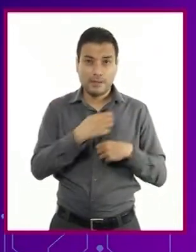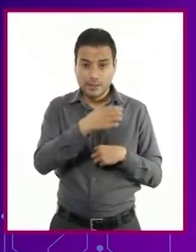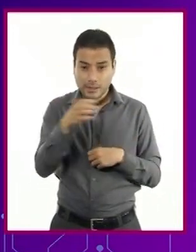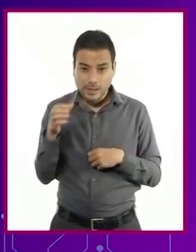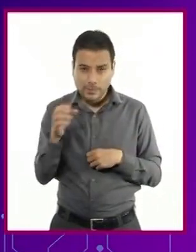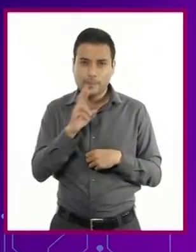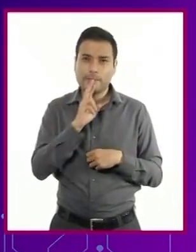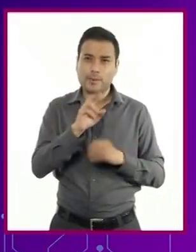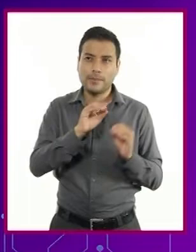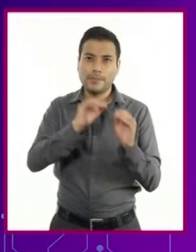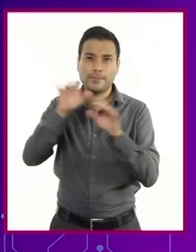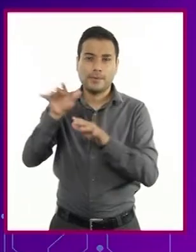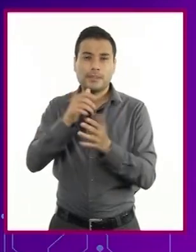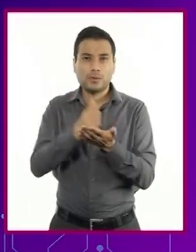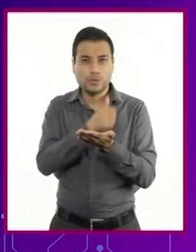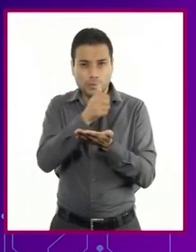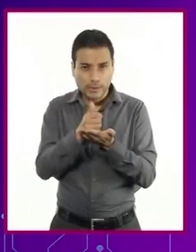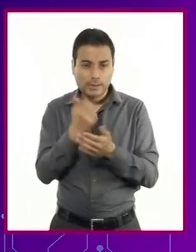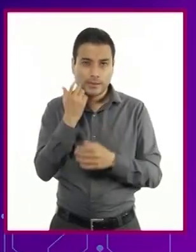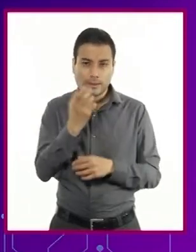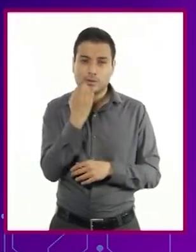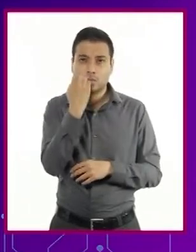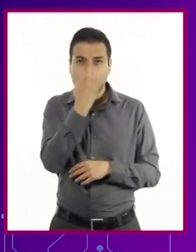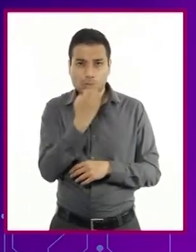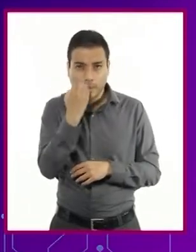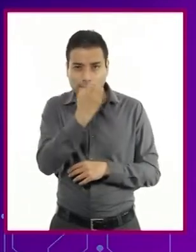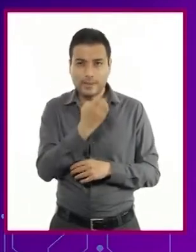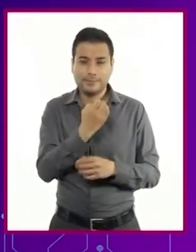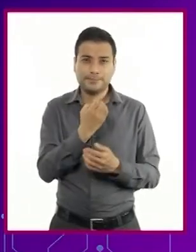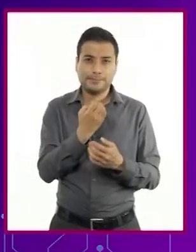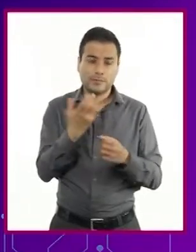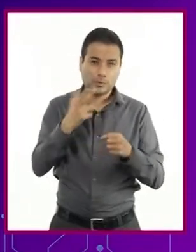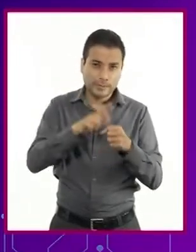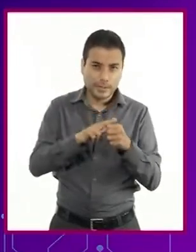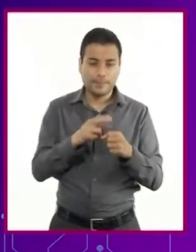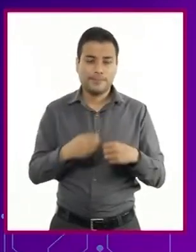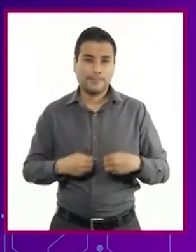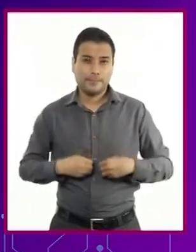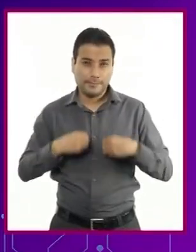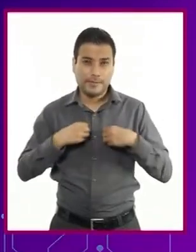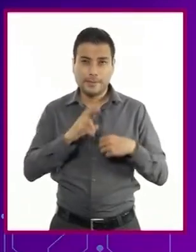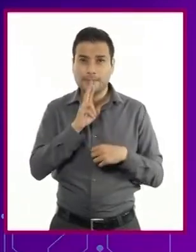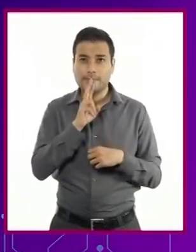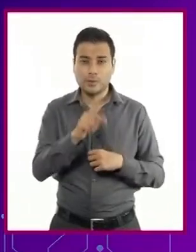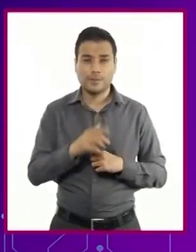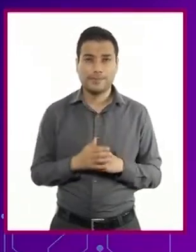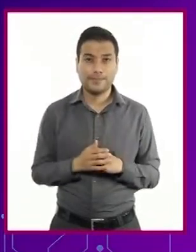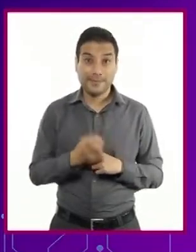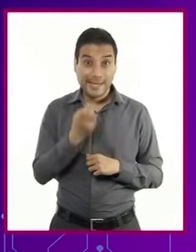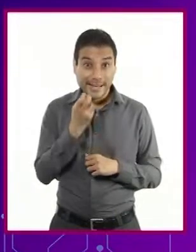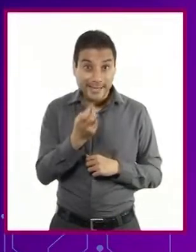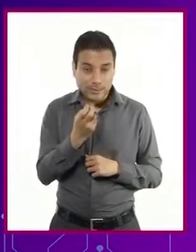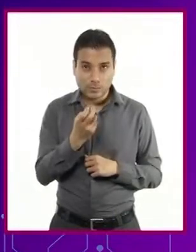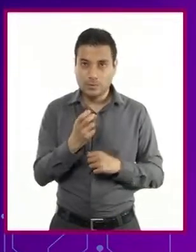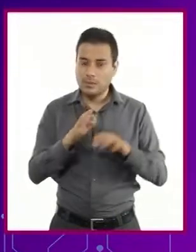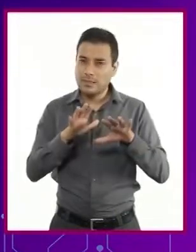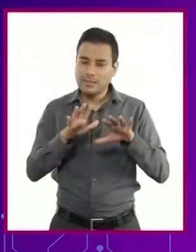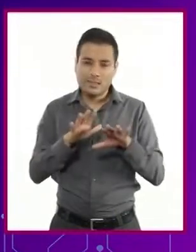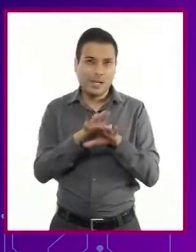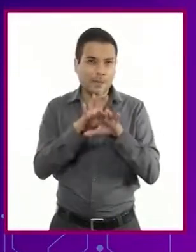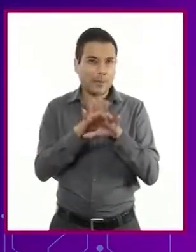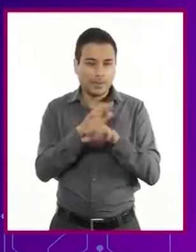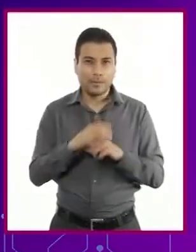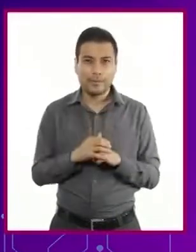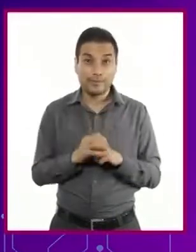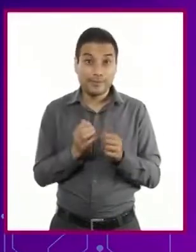buscando trabajo, educación, servicios de salud. Una vida mejor para sus familias. Esto ha sido un cambio acelerado para el país.